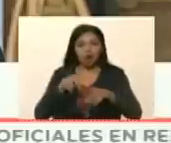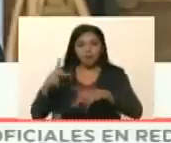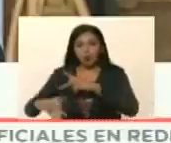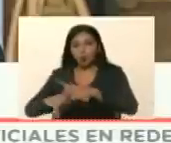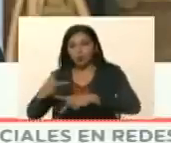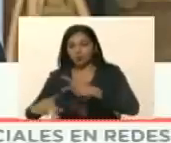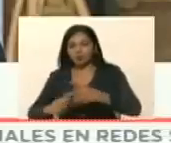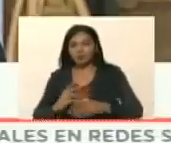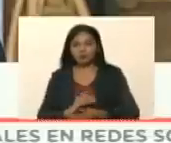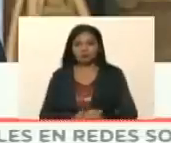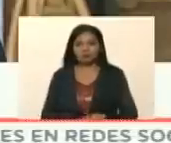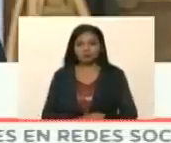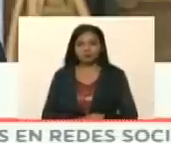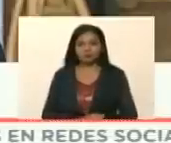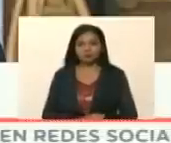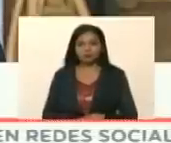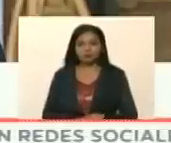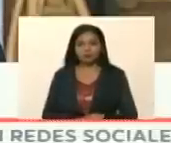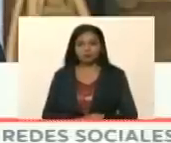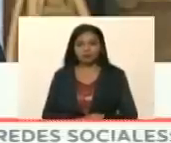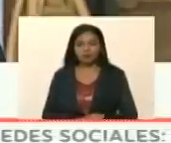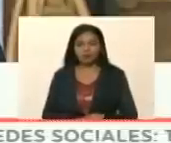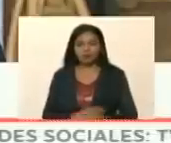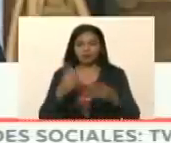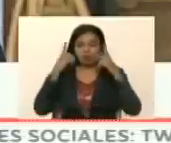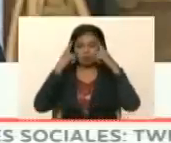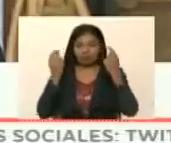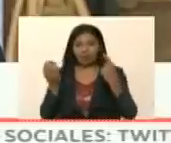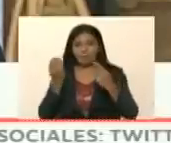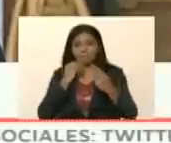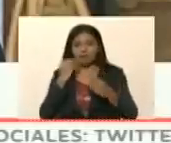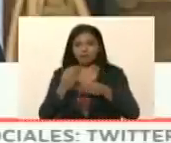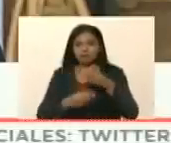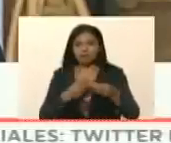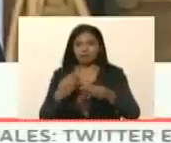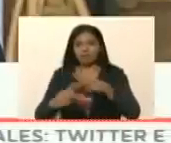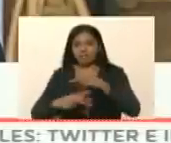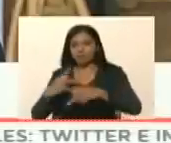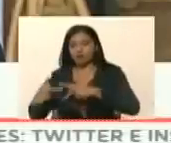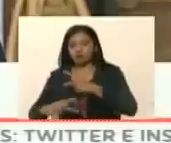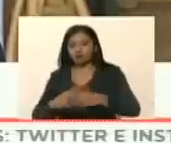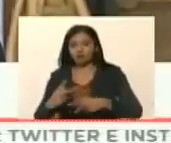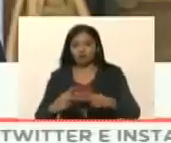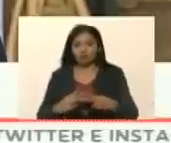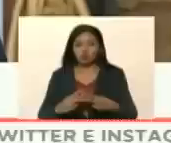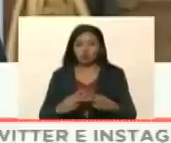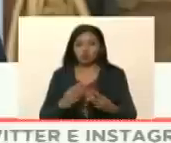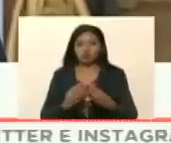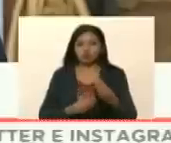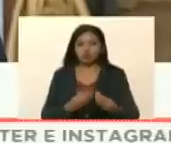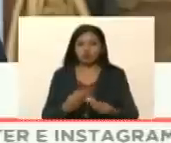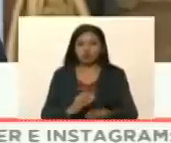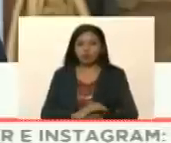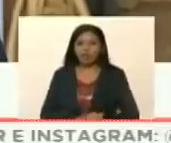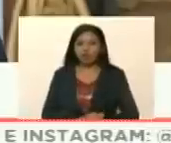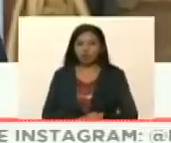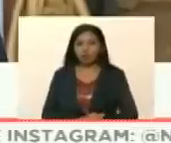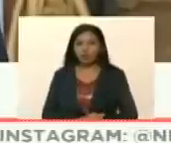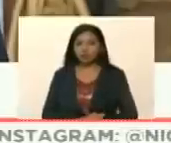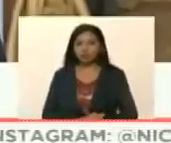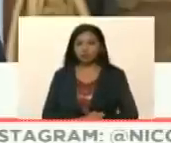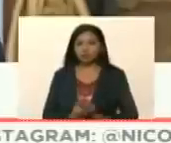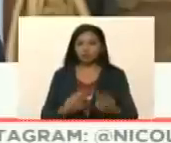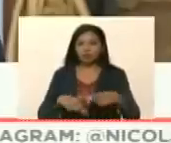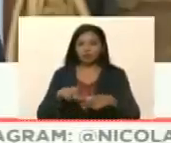productiva, diversificada en la capacidad de creación, de producción, de generación de riqueza. Una nueva